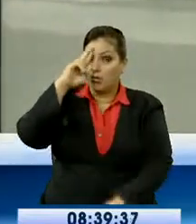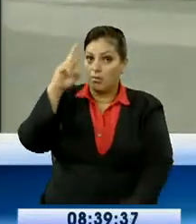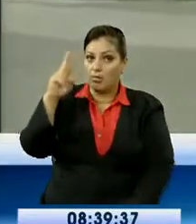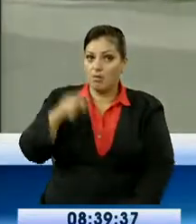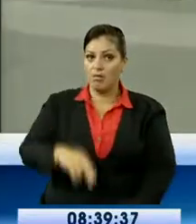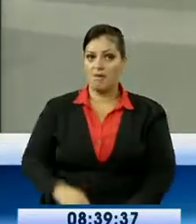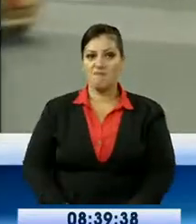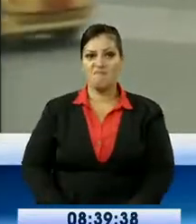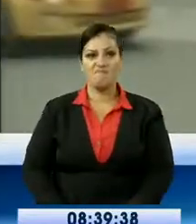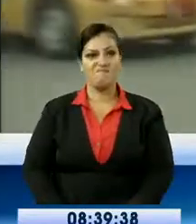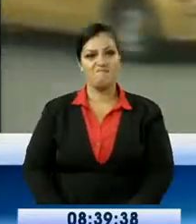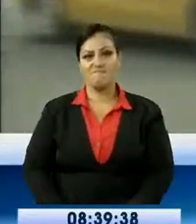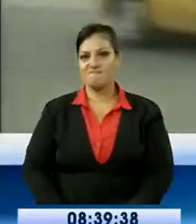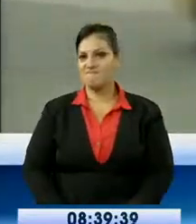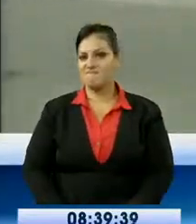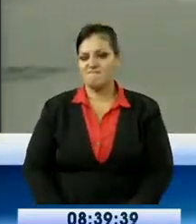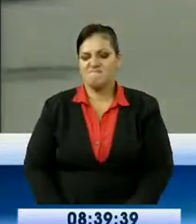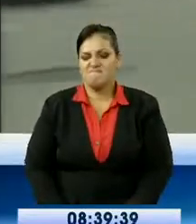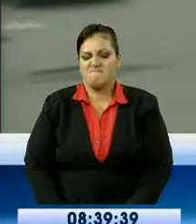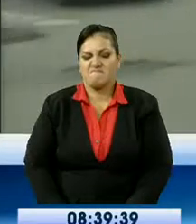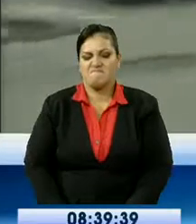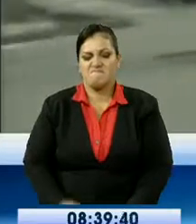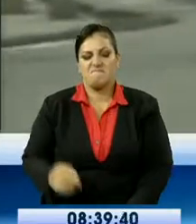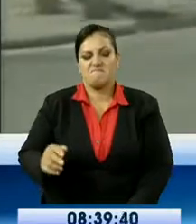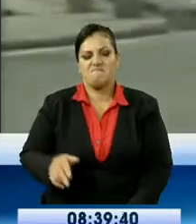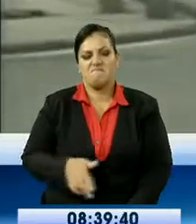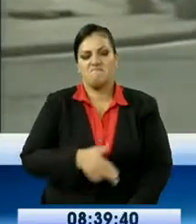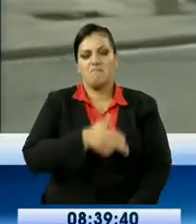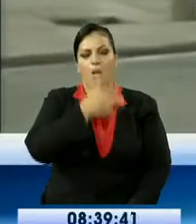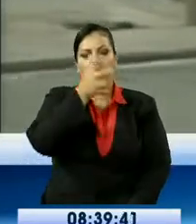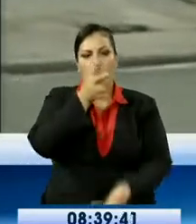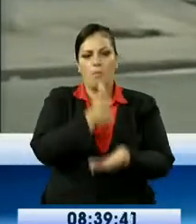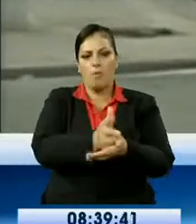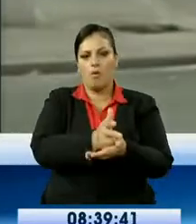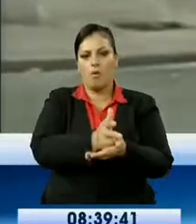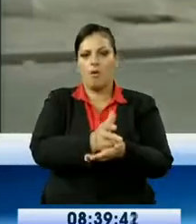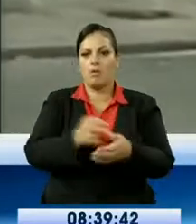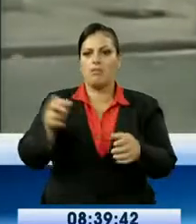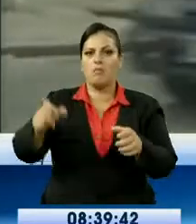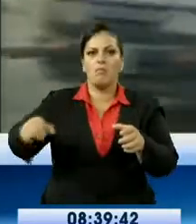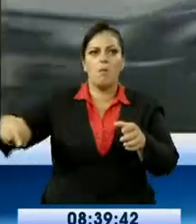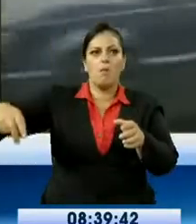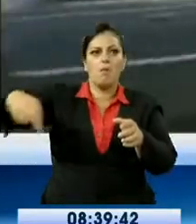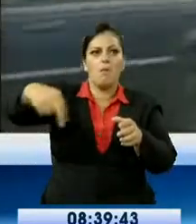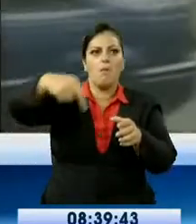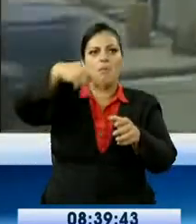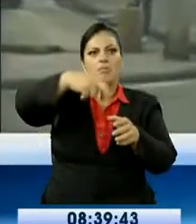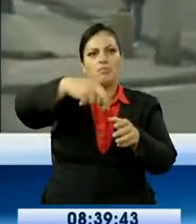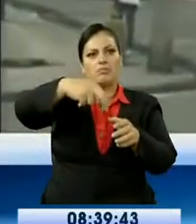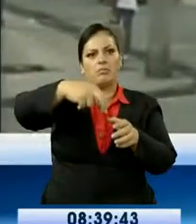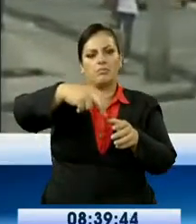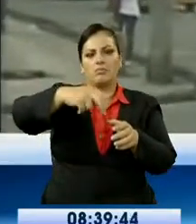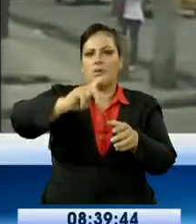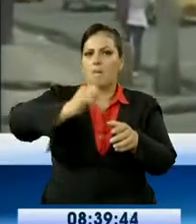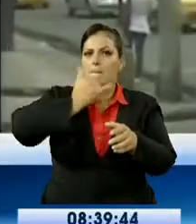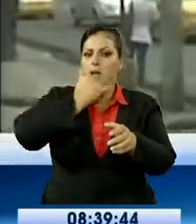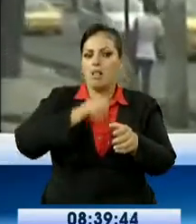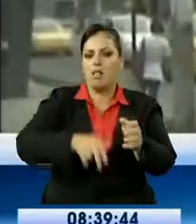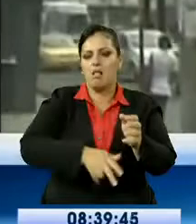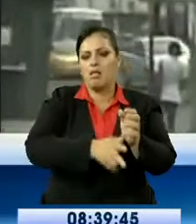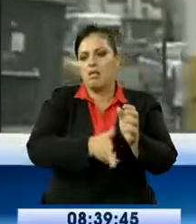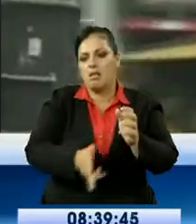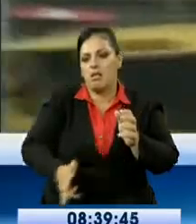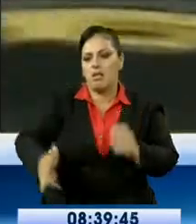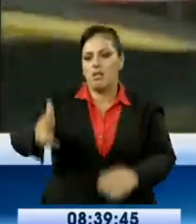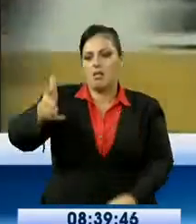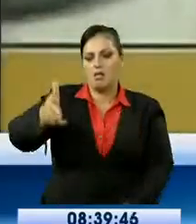Los buses, por ejemplo, pasan por donde sea. Y también tengo que decirlo, los peatones también cruzan donde les da